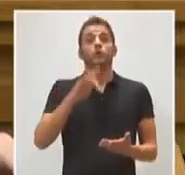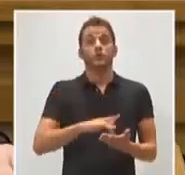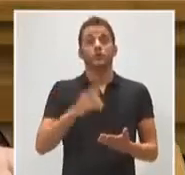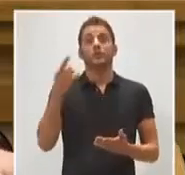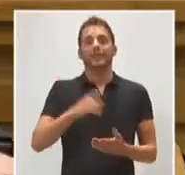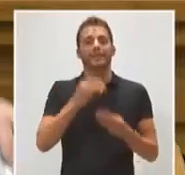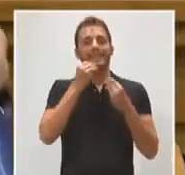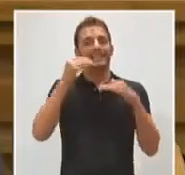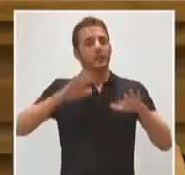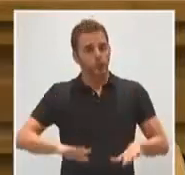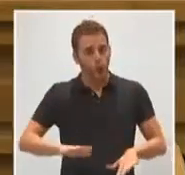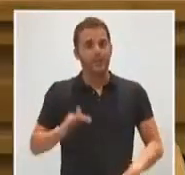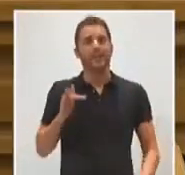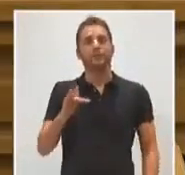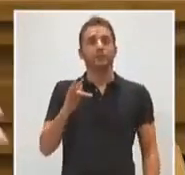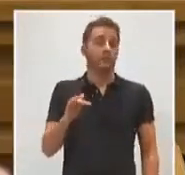historia